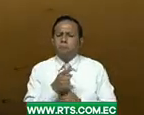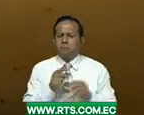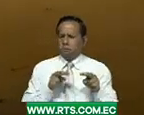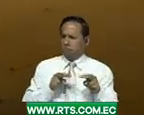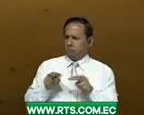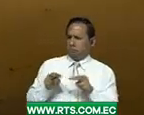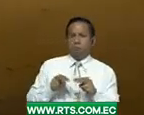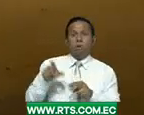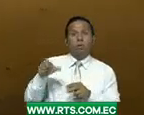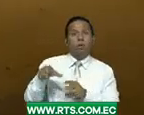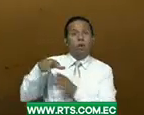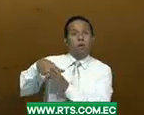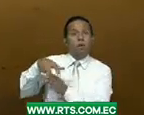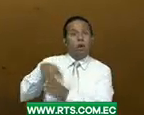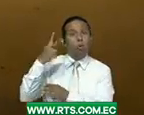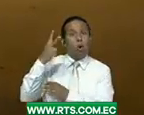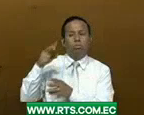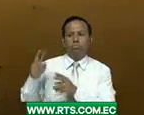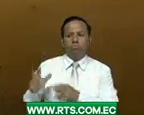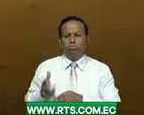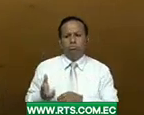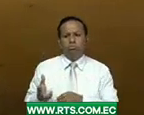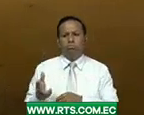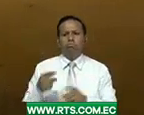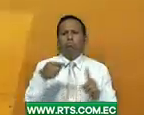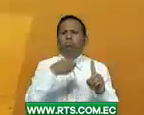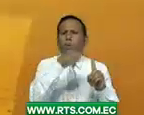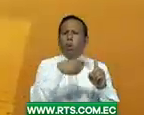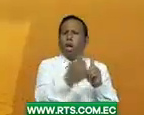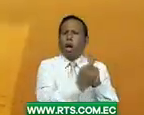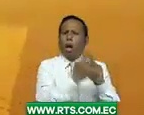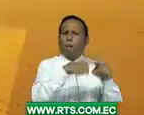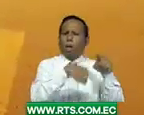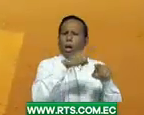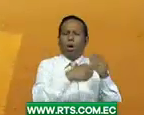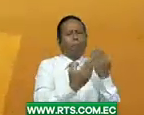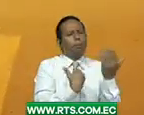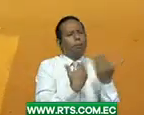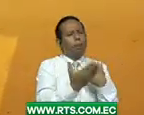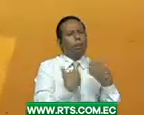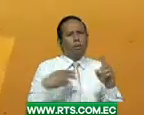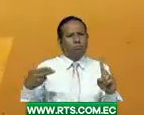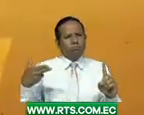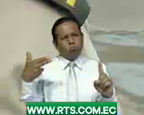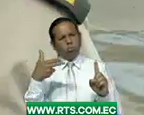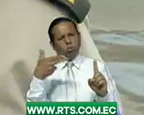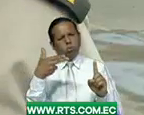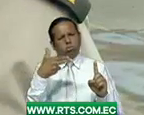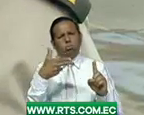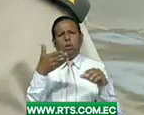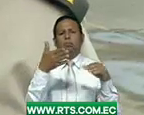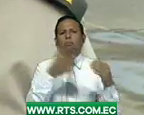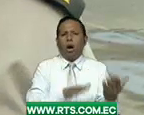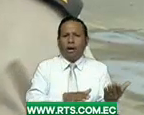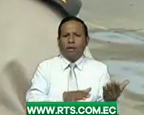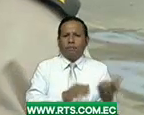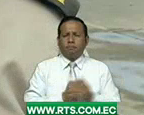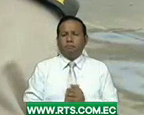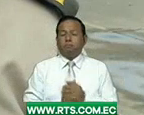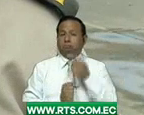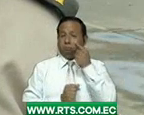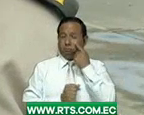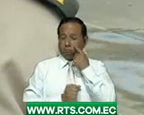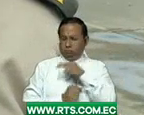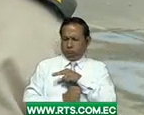2 gatilleros en moto llegaron donde la víctima se encontraba conversando con un amigo y le dispararon en reiteradas ocasiones. Se puede observar